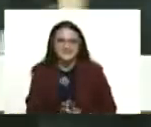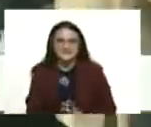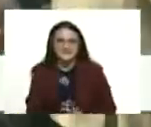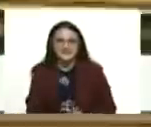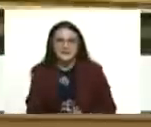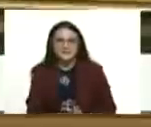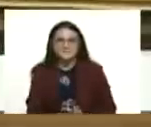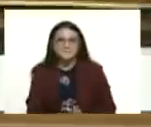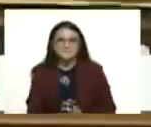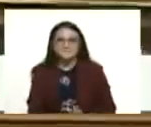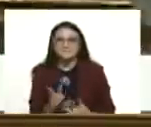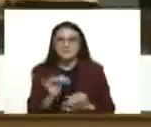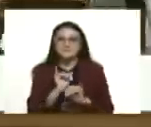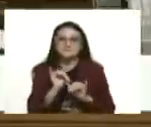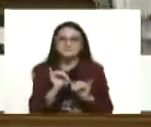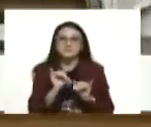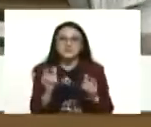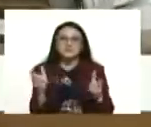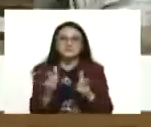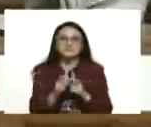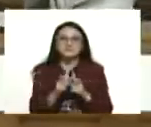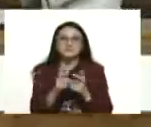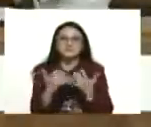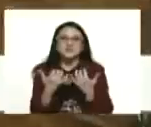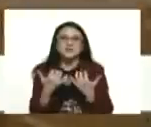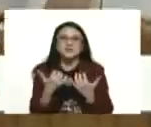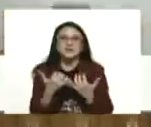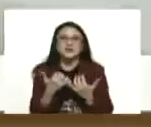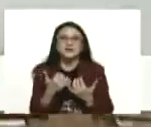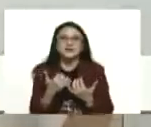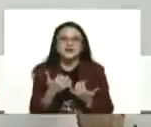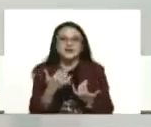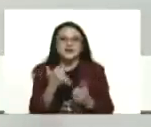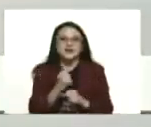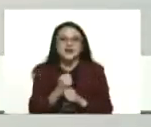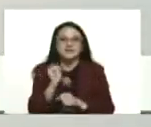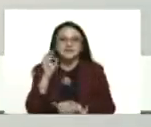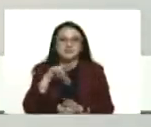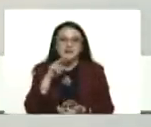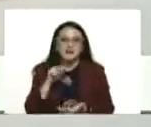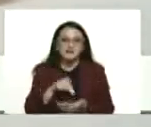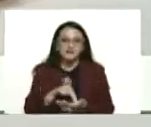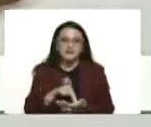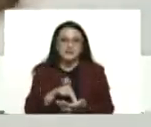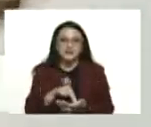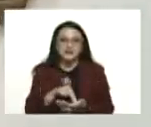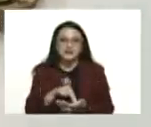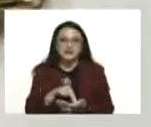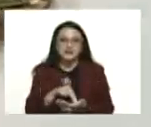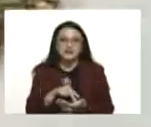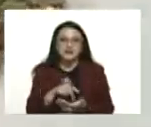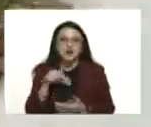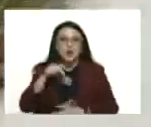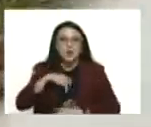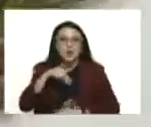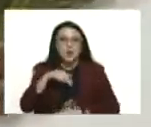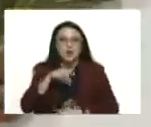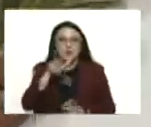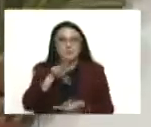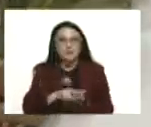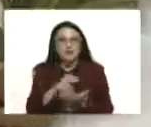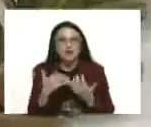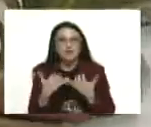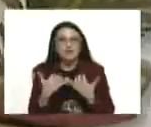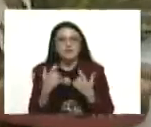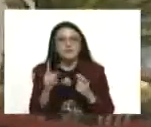De esta forma culmina una sesión más ordinaria de la Asamblea Nacional. El día de hoy aprobada en